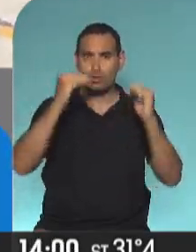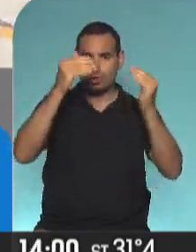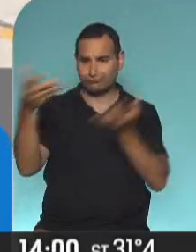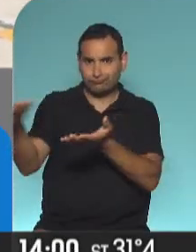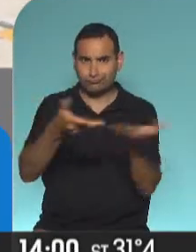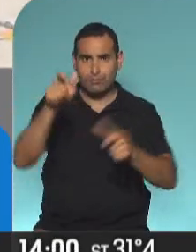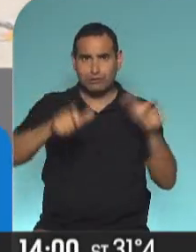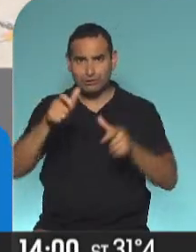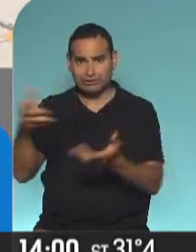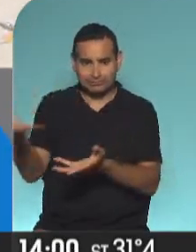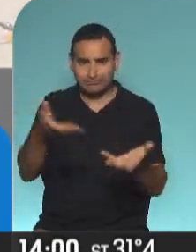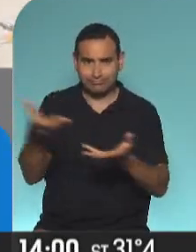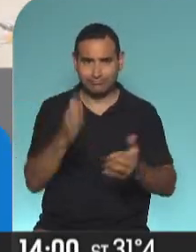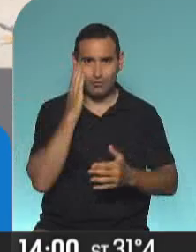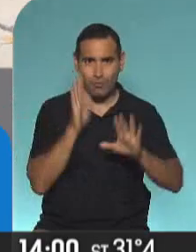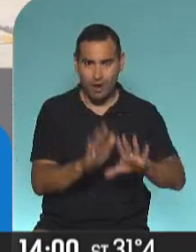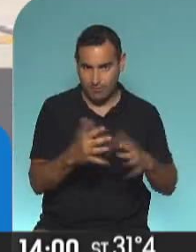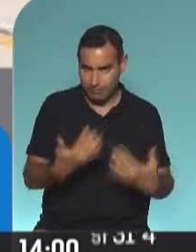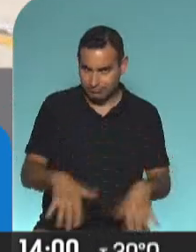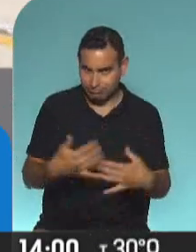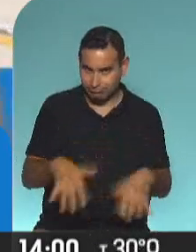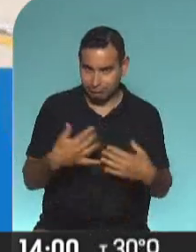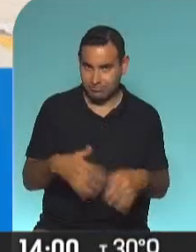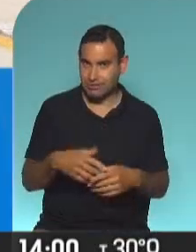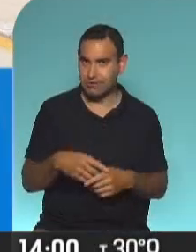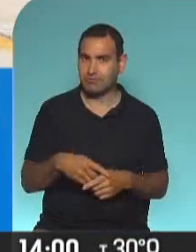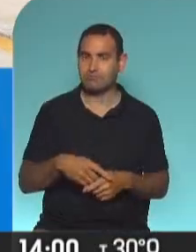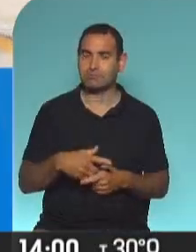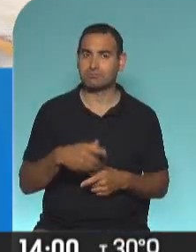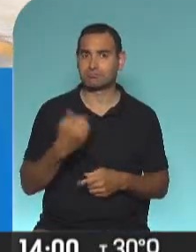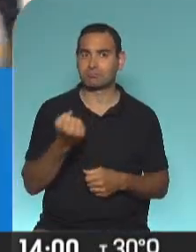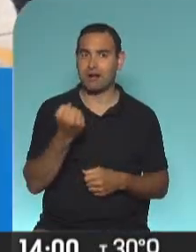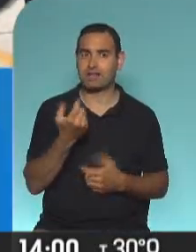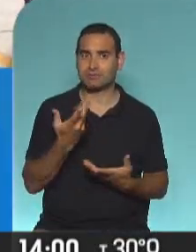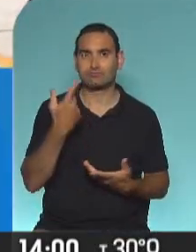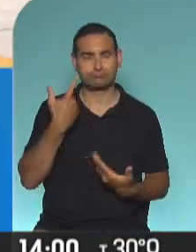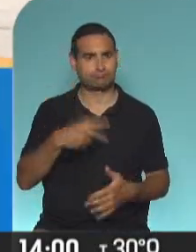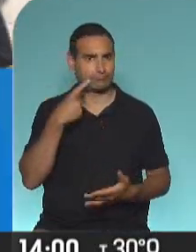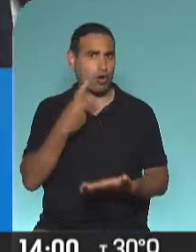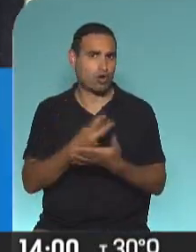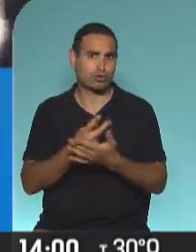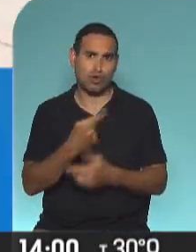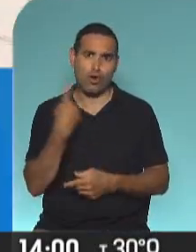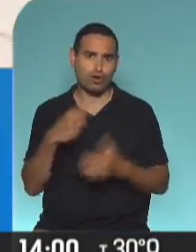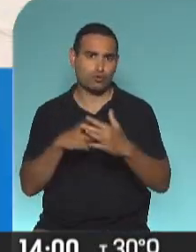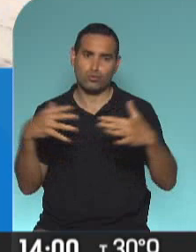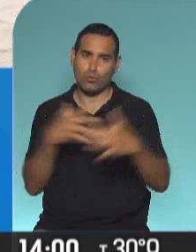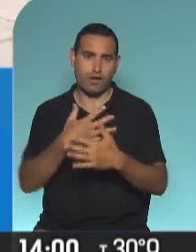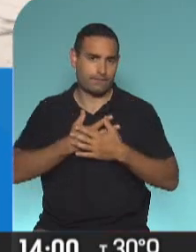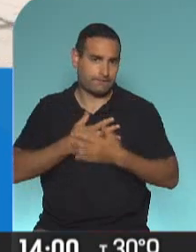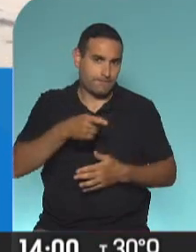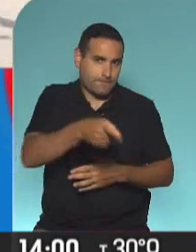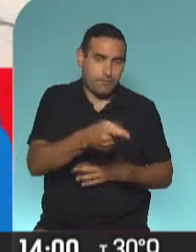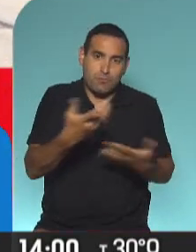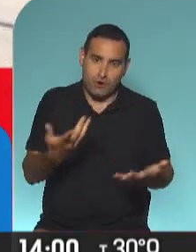para los inundados en La Plata, un gesto que pocos saben, pero que le valió reconocimiento de toda la ciudad, y por eso es un